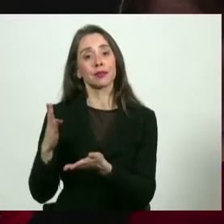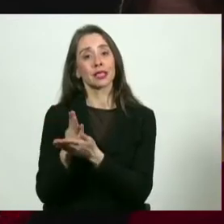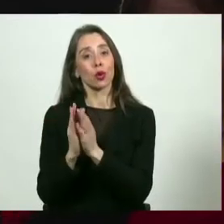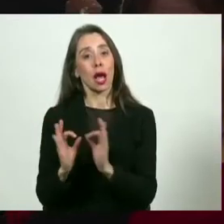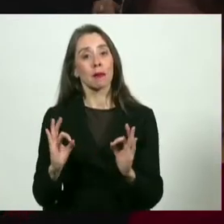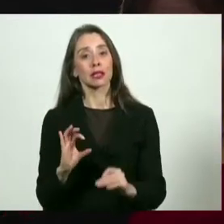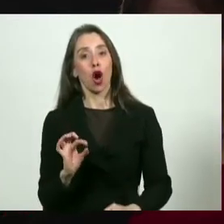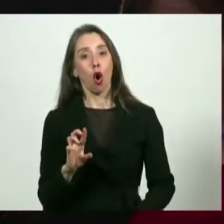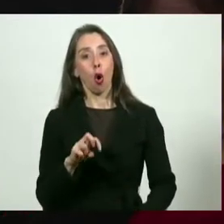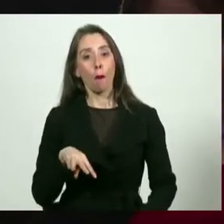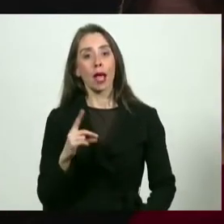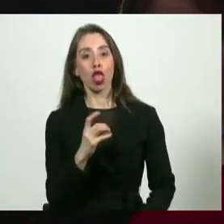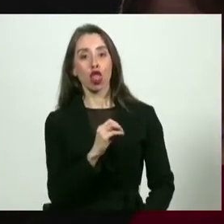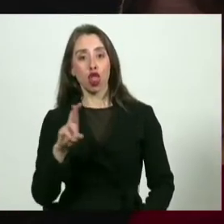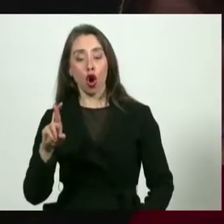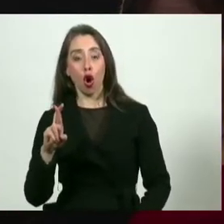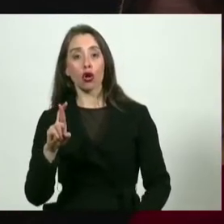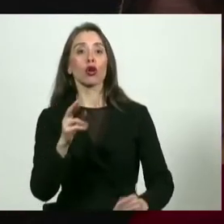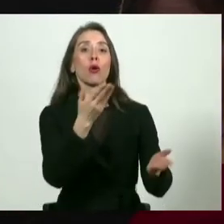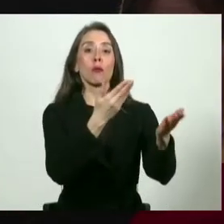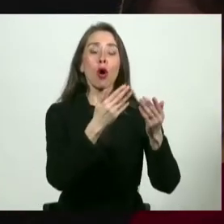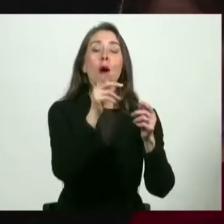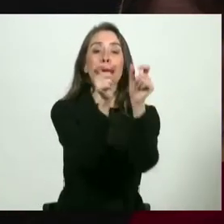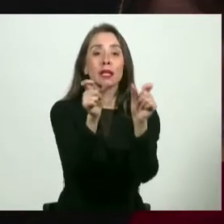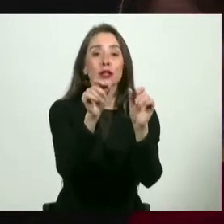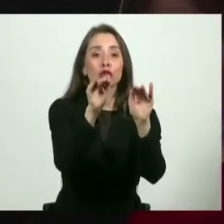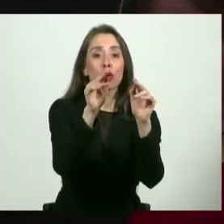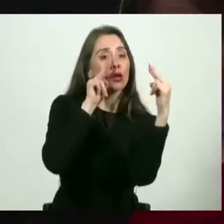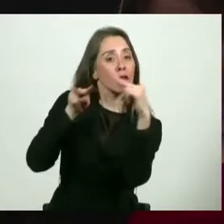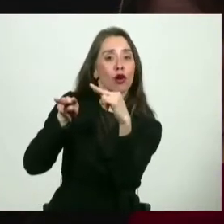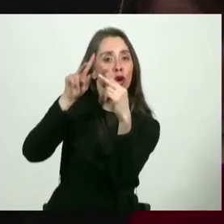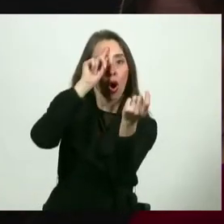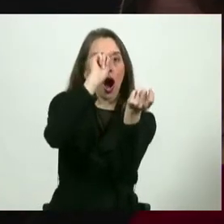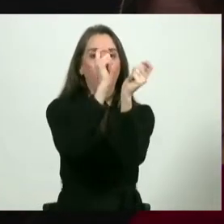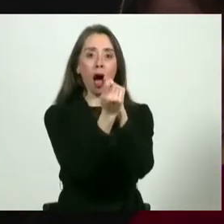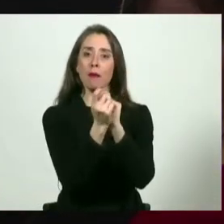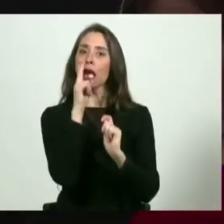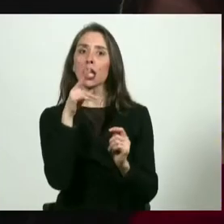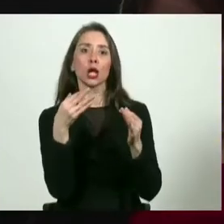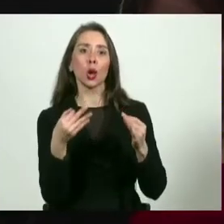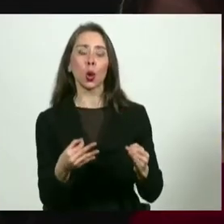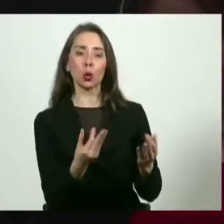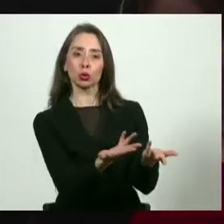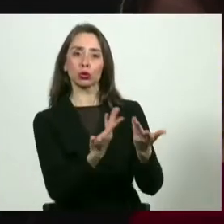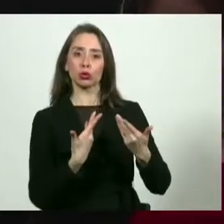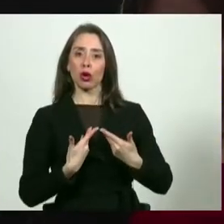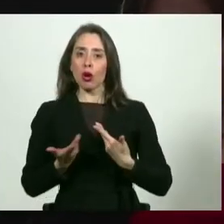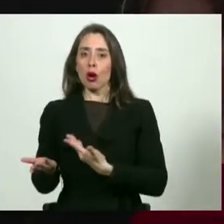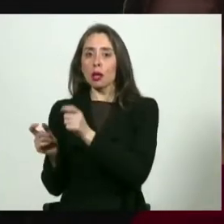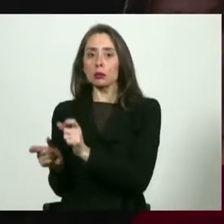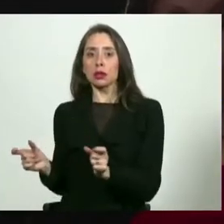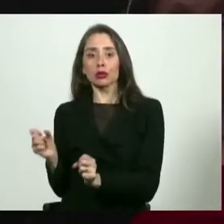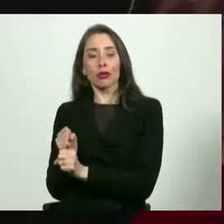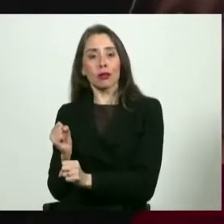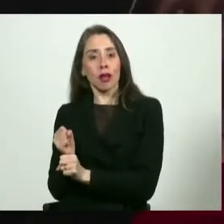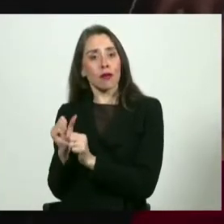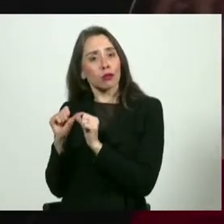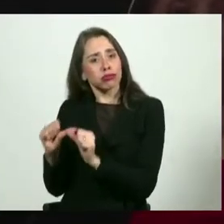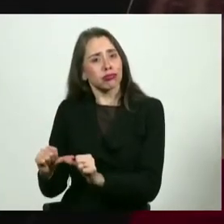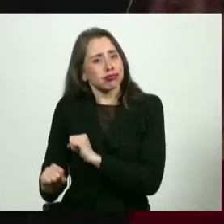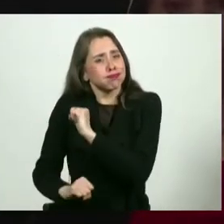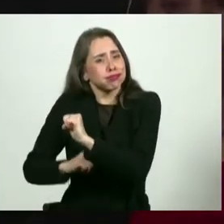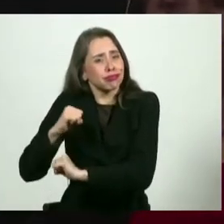camino en la sociedad. Yo trabajo con jóvenes con esquizofrenia, y es, como muchos dijeron acá, uno de los